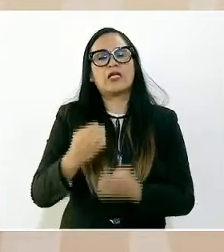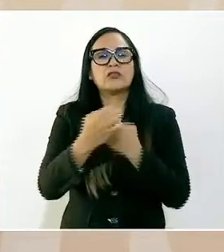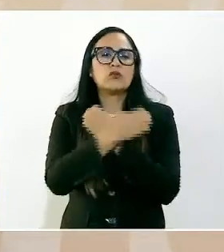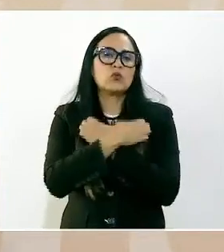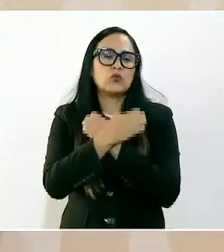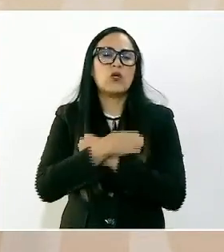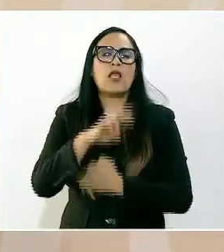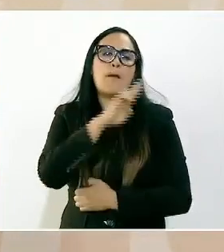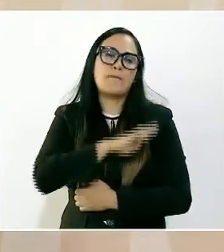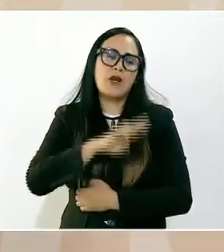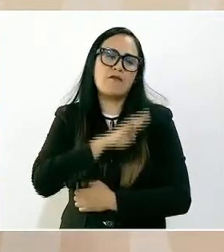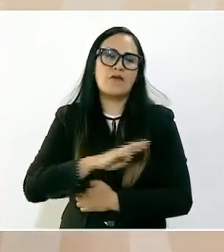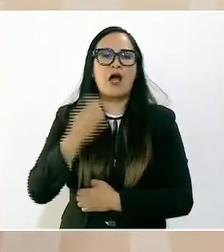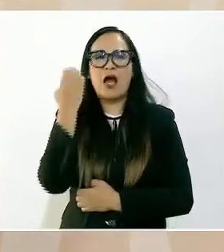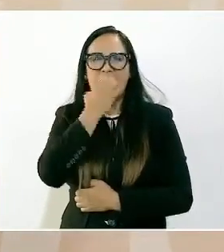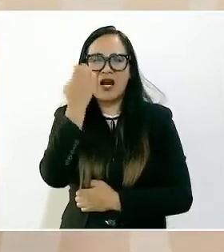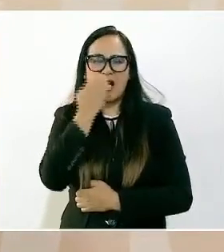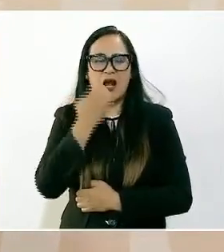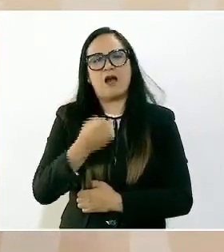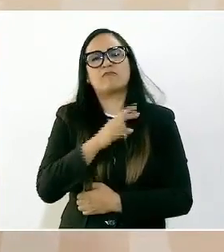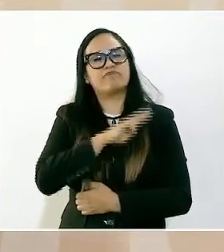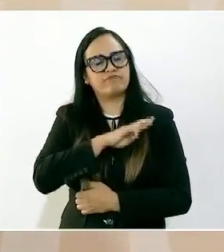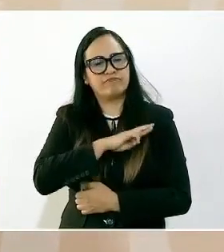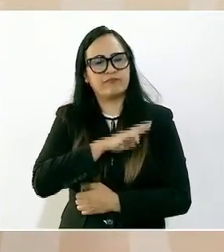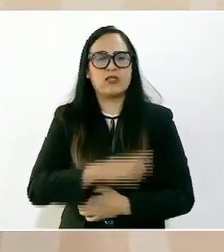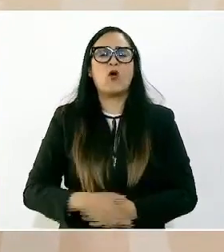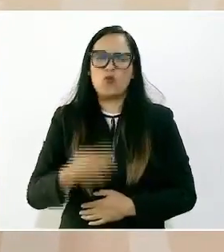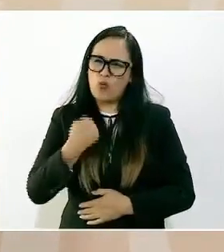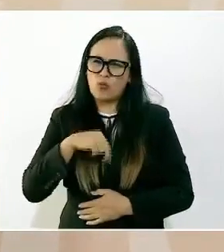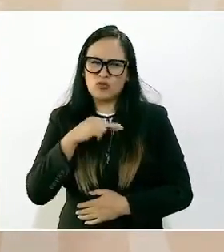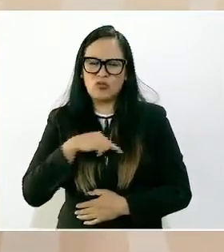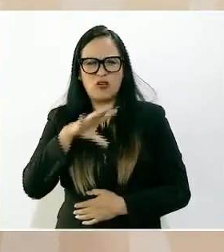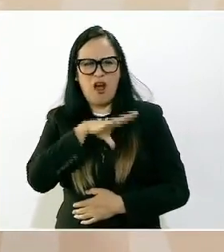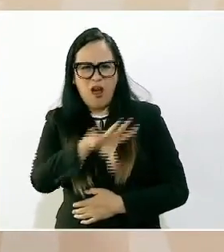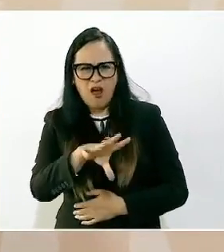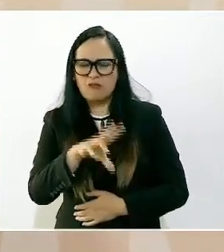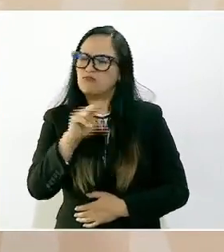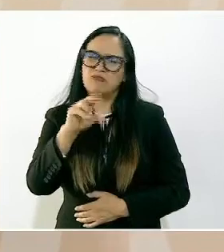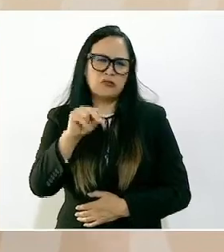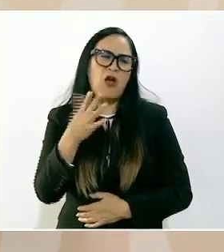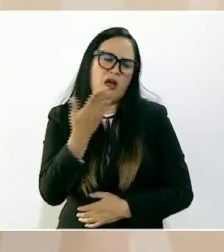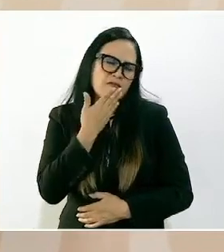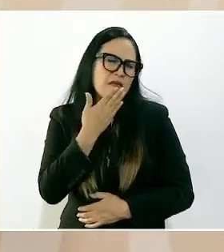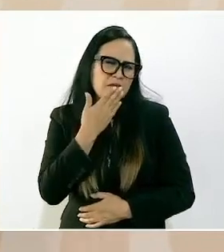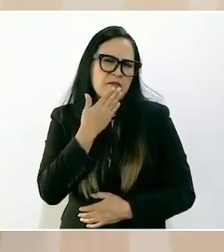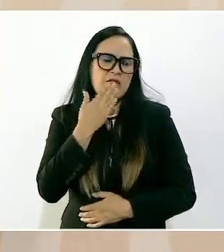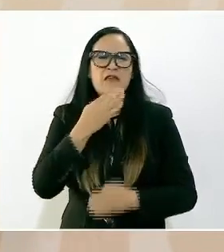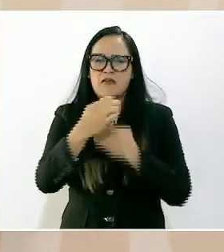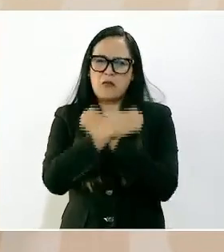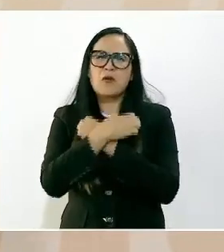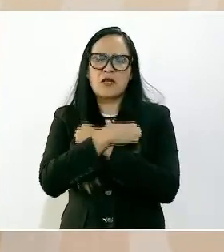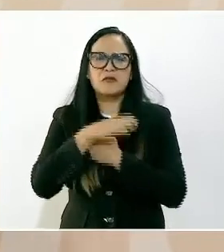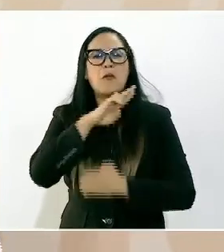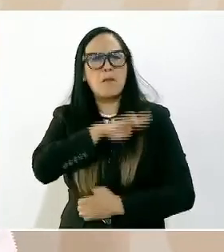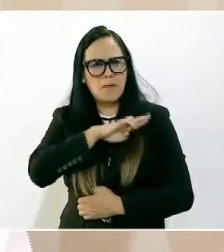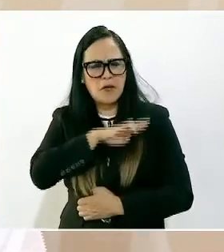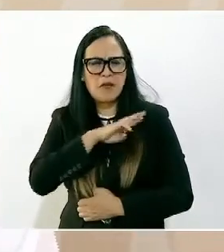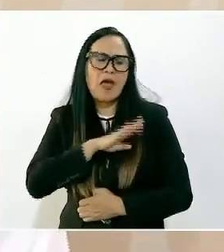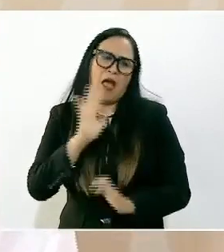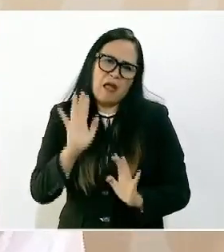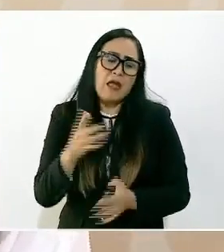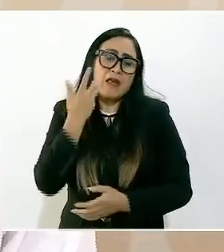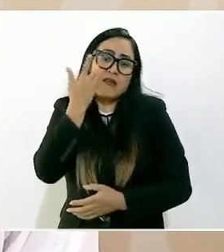privadas. Siempre hemos dicho que no nos oponemos a la educación privada, que tiene para